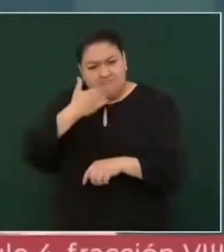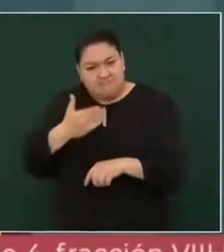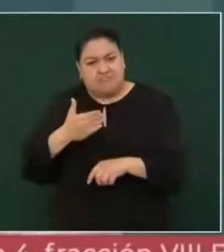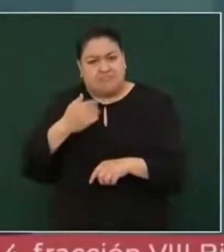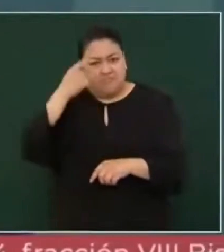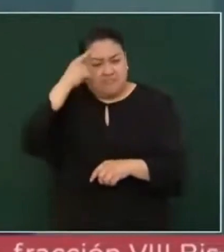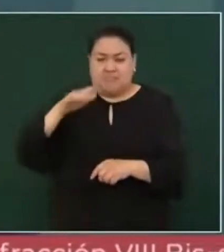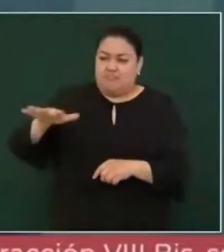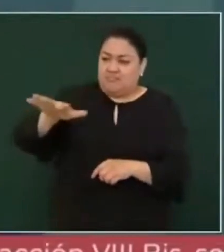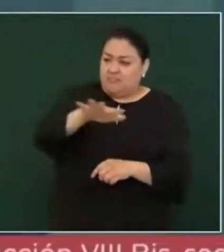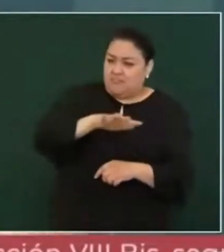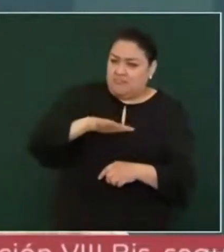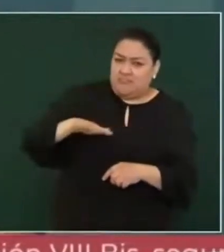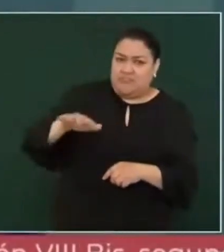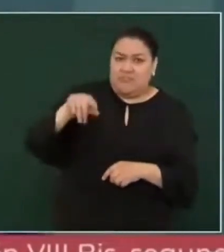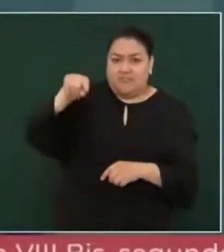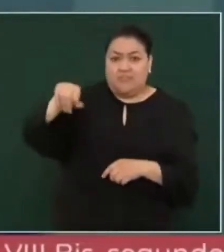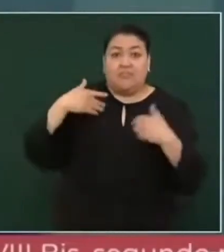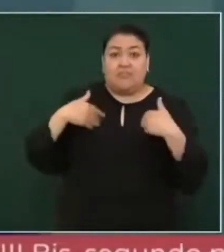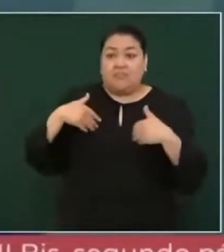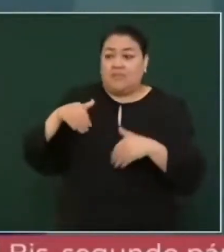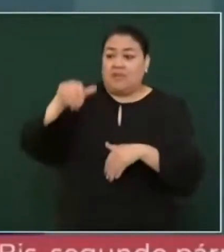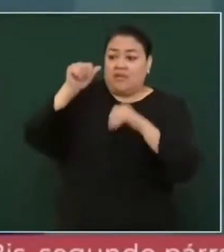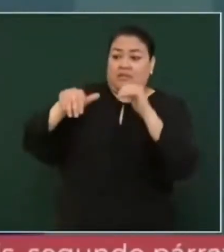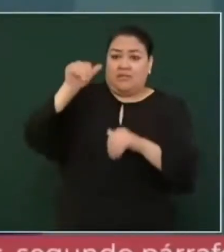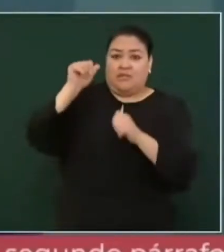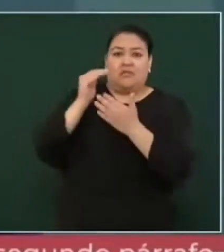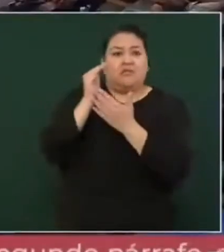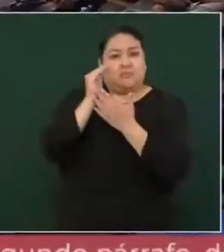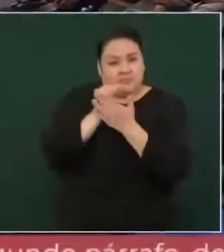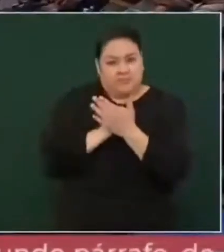atempera, disminuye el flujo migratorio.